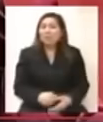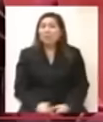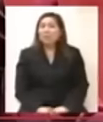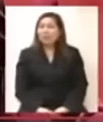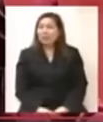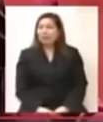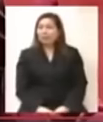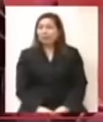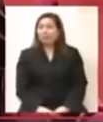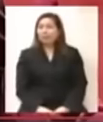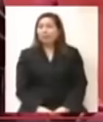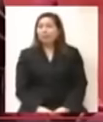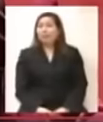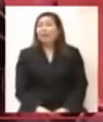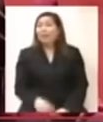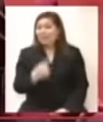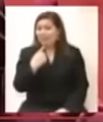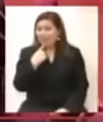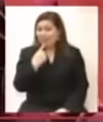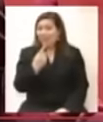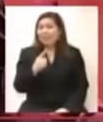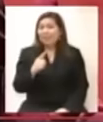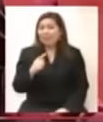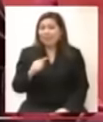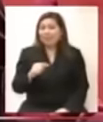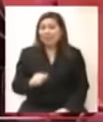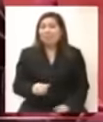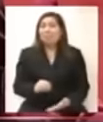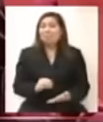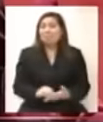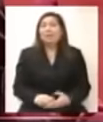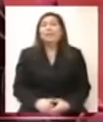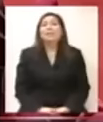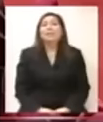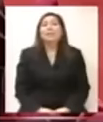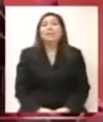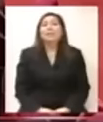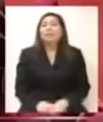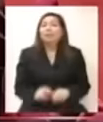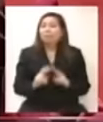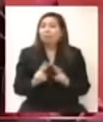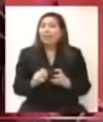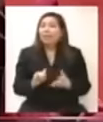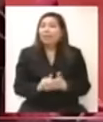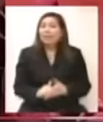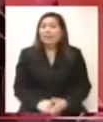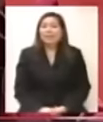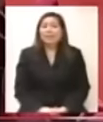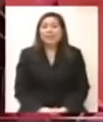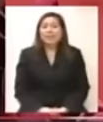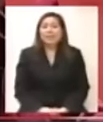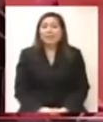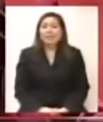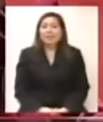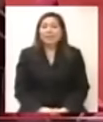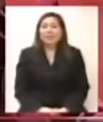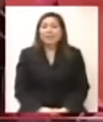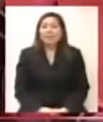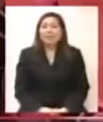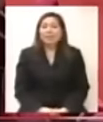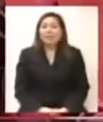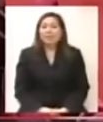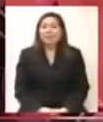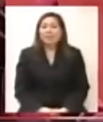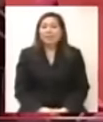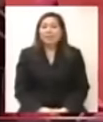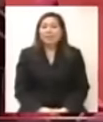guaran es lo que dice y más adelante en este pequeño análisis que hace dice que India